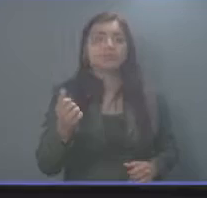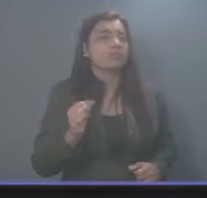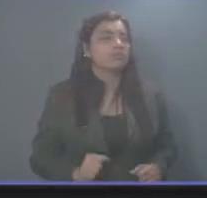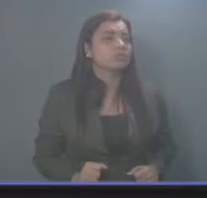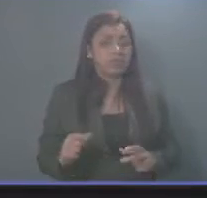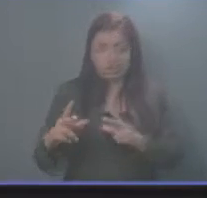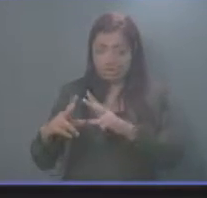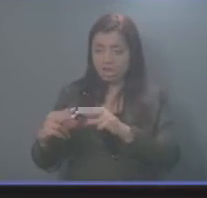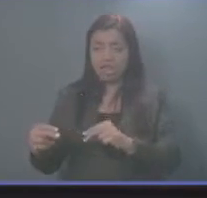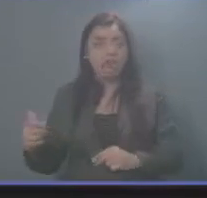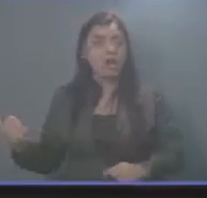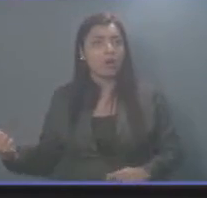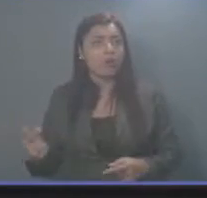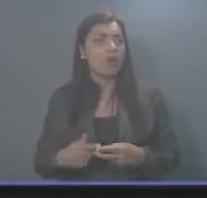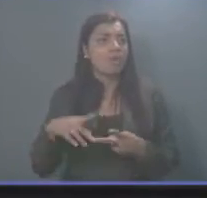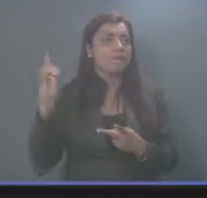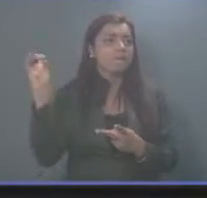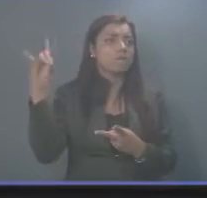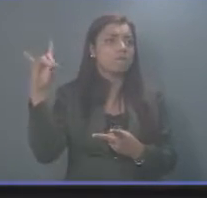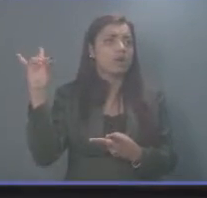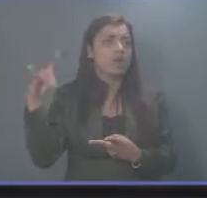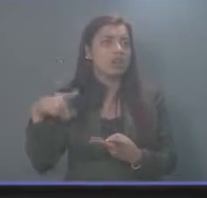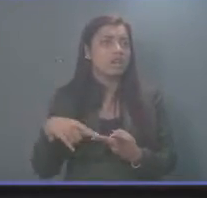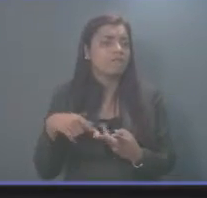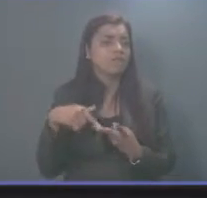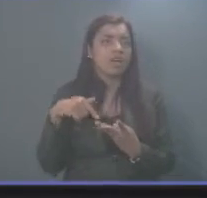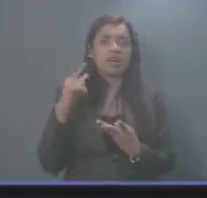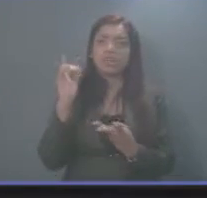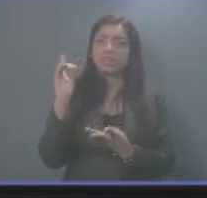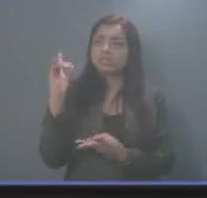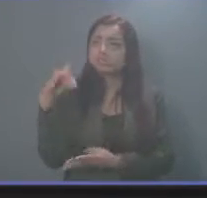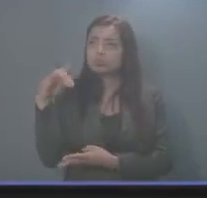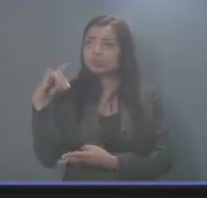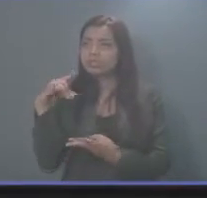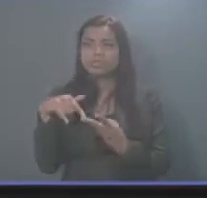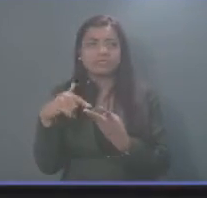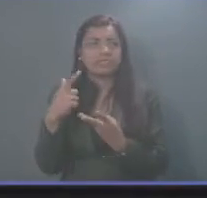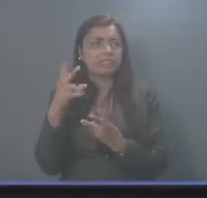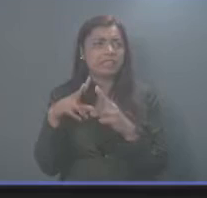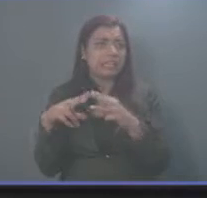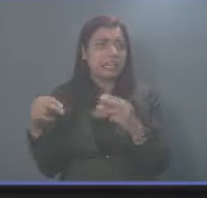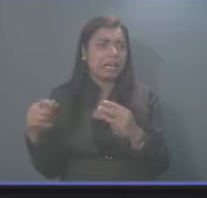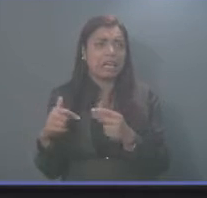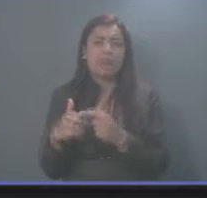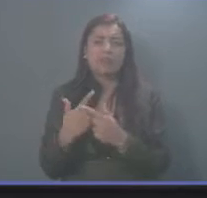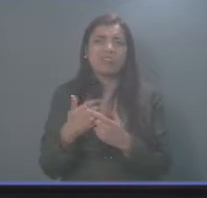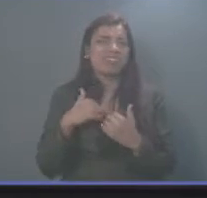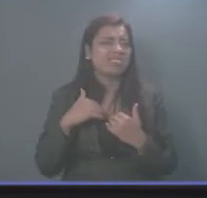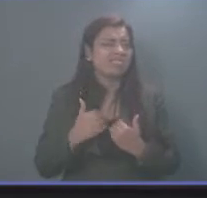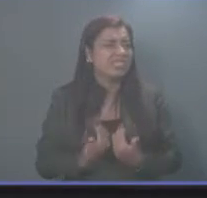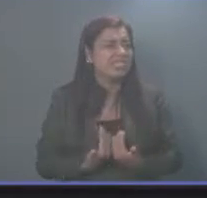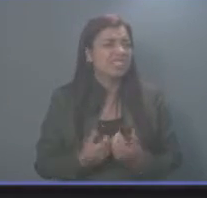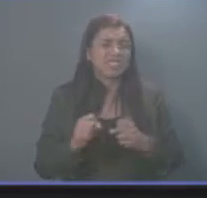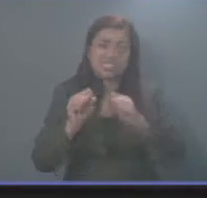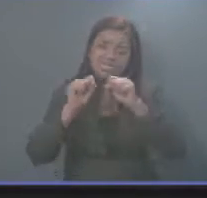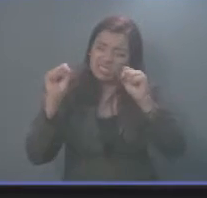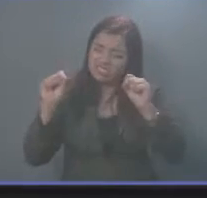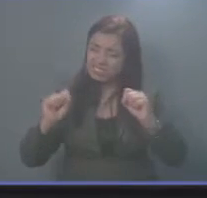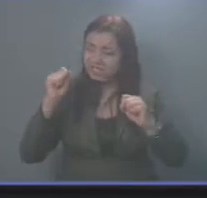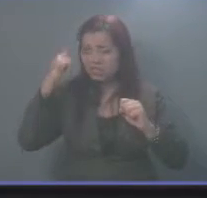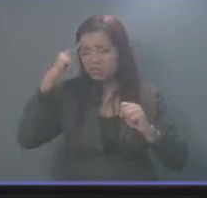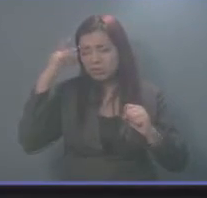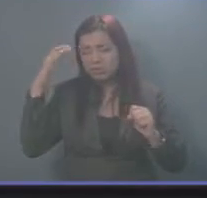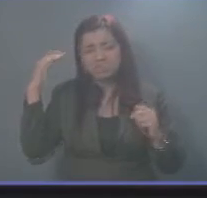en Nicaragua, en Bolivia. Es una convulsión generalizada. Cansancio con los sistemas